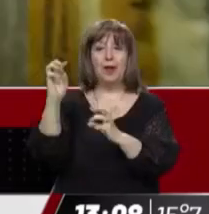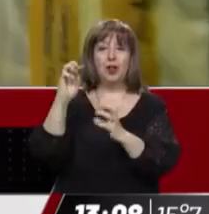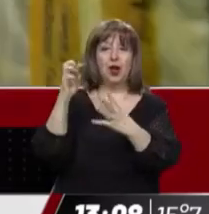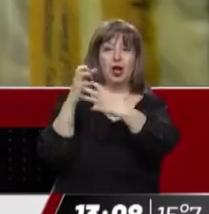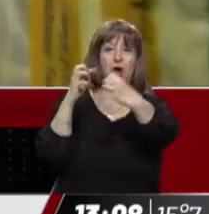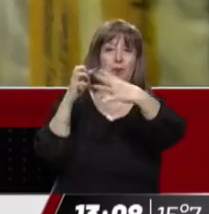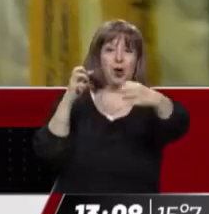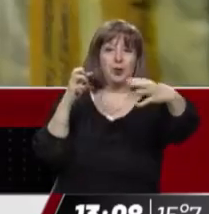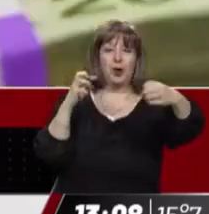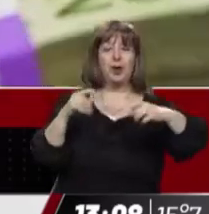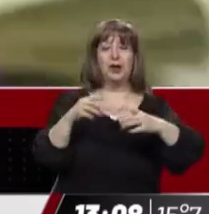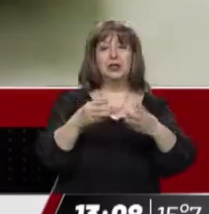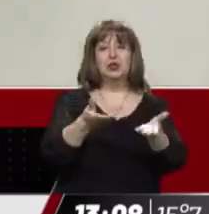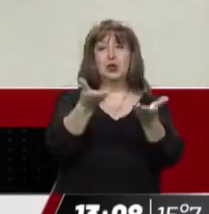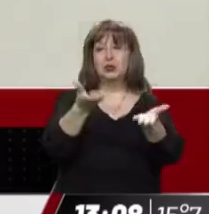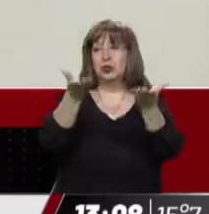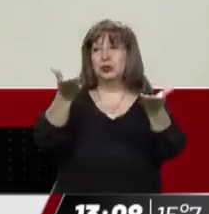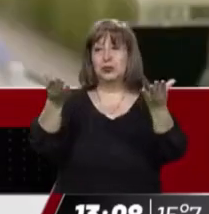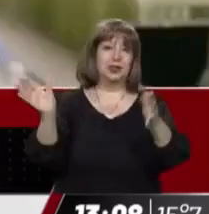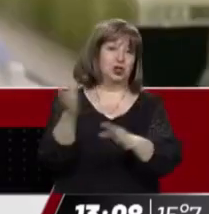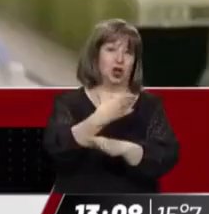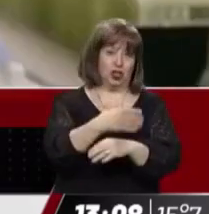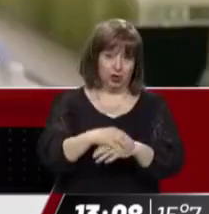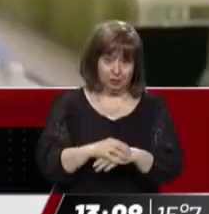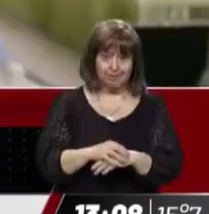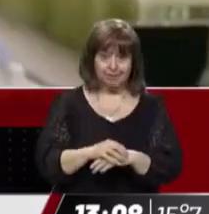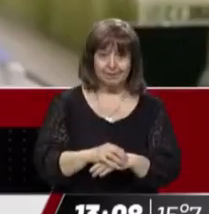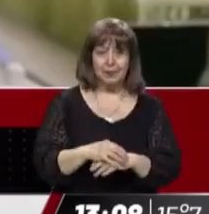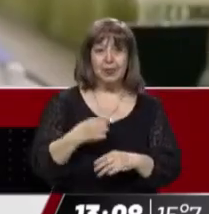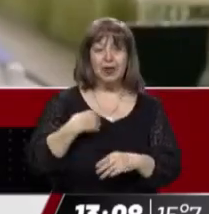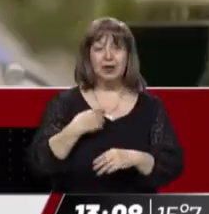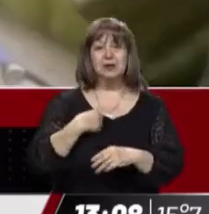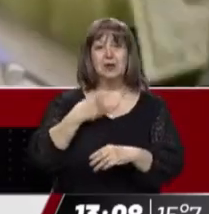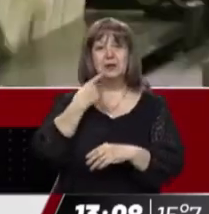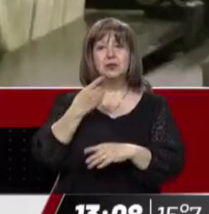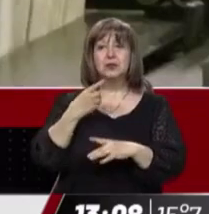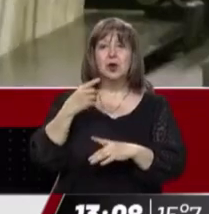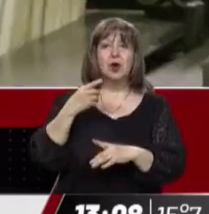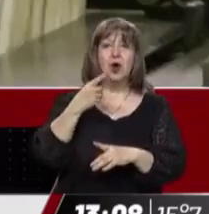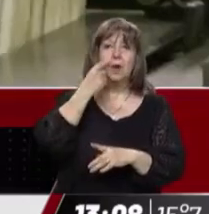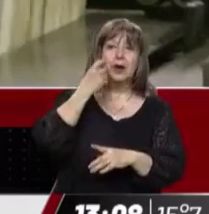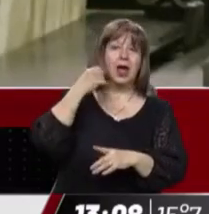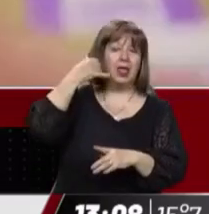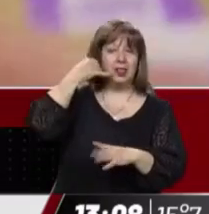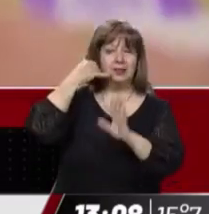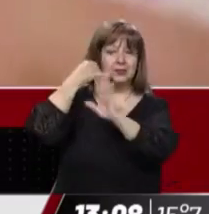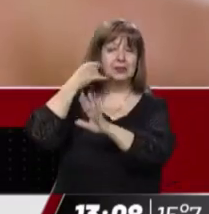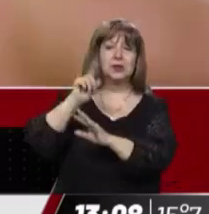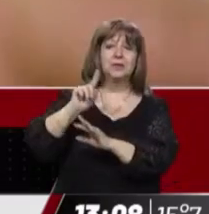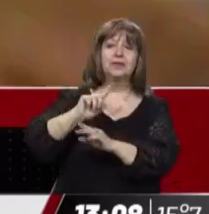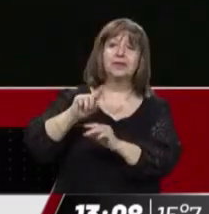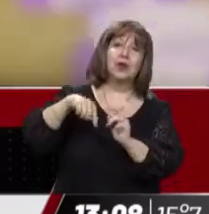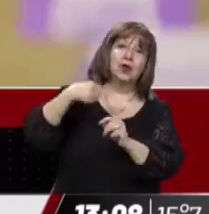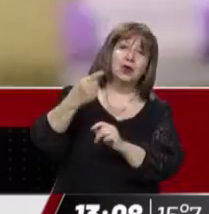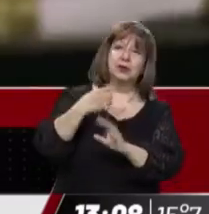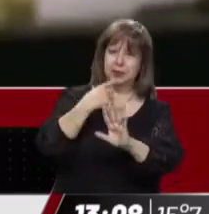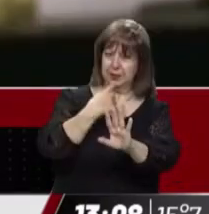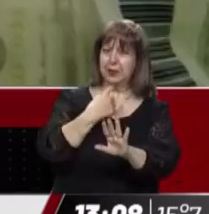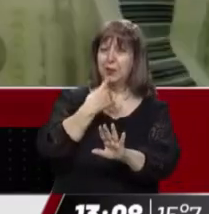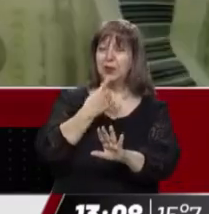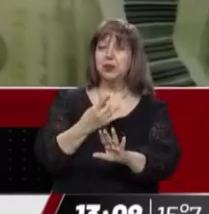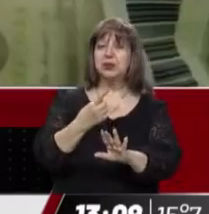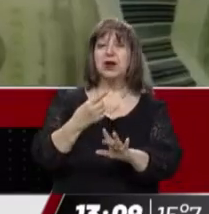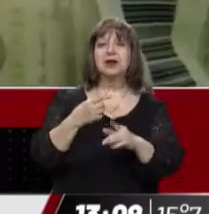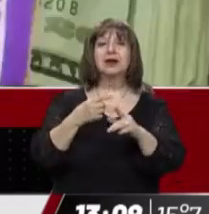recién. Señor, lo consultamos un minutito. Bueno, no queríamos parar, pero estaba hablando por teléfono. Bueno, esta es la situación. Enseguida vamos a hablar